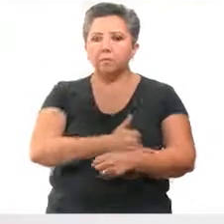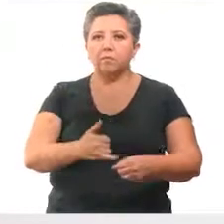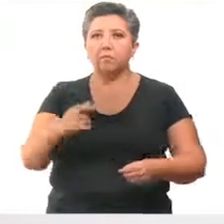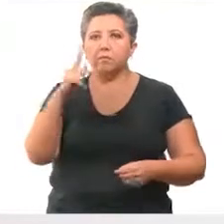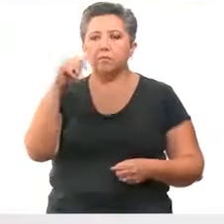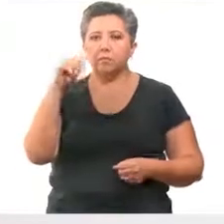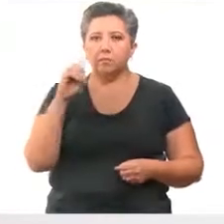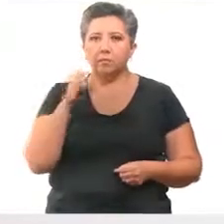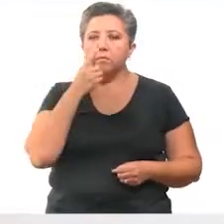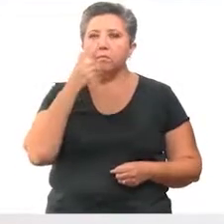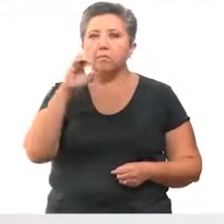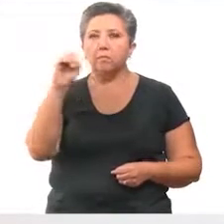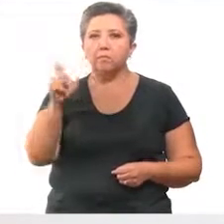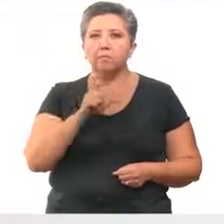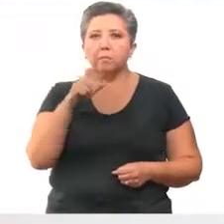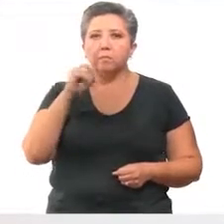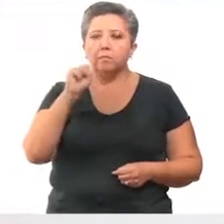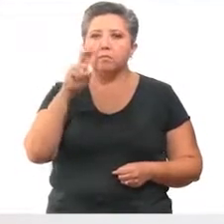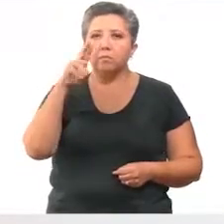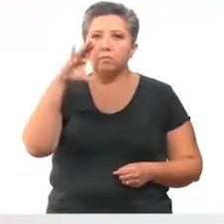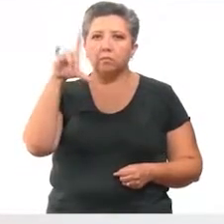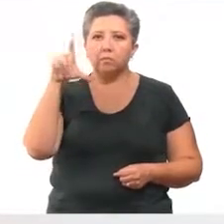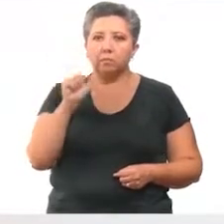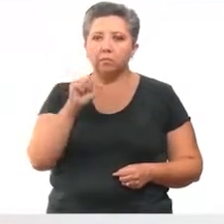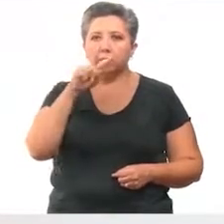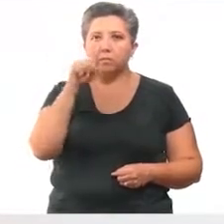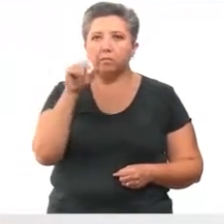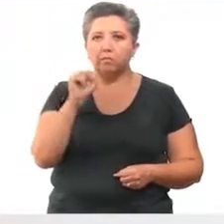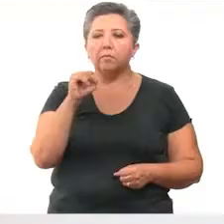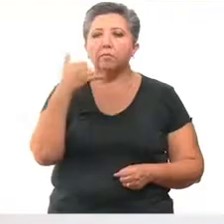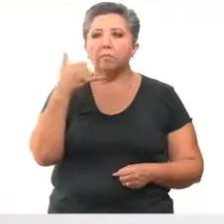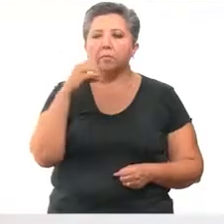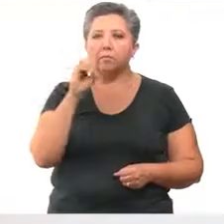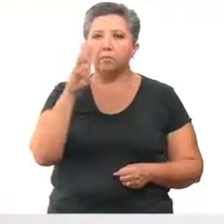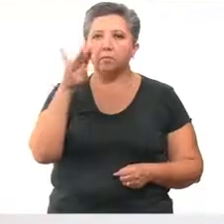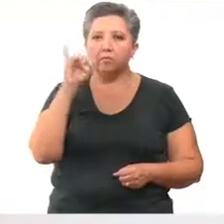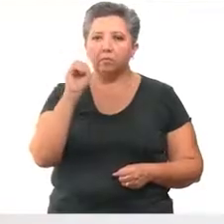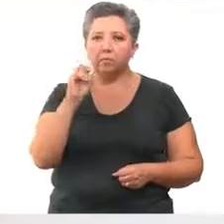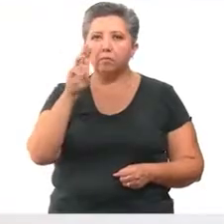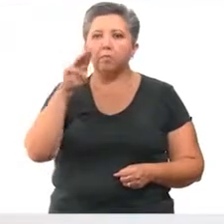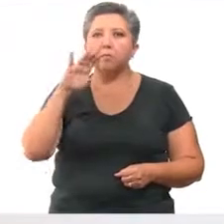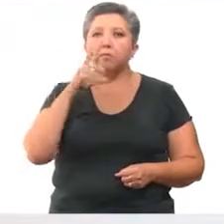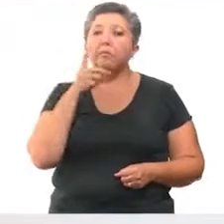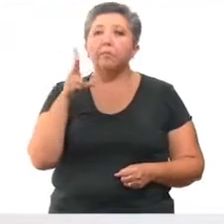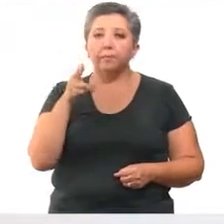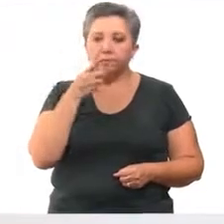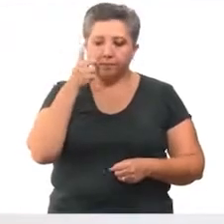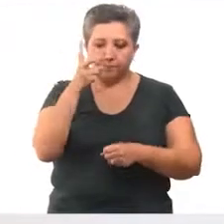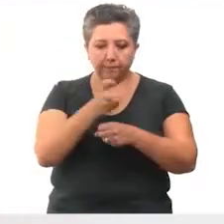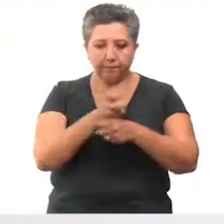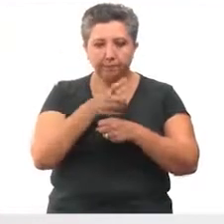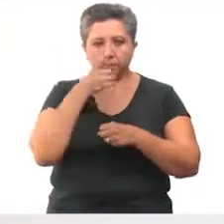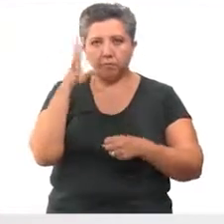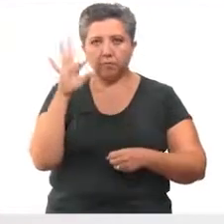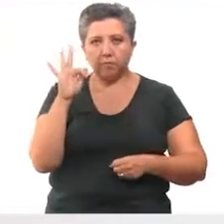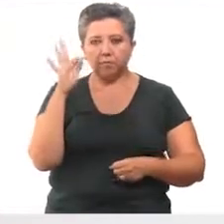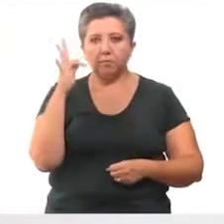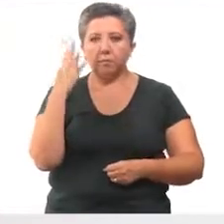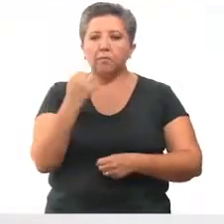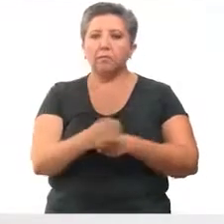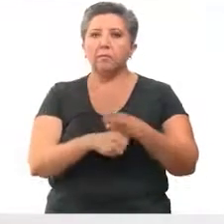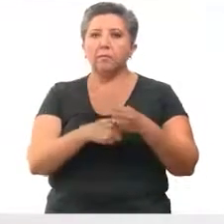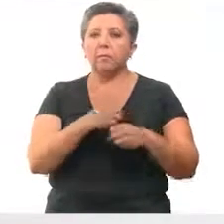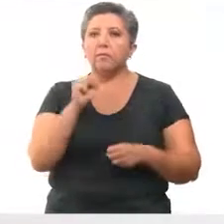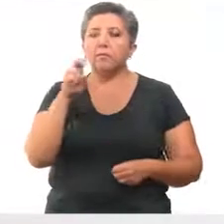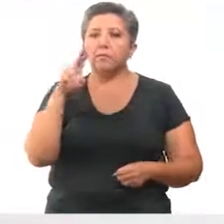Peto, Tixcocop, Oxcuscab, Suquilá, Tecantó, Sutzal, Yobaín y Chemash. También segunda dosis de 40 a 49